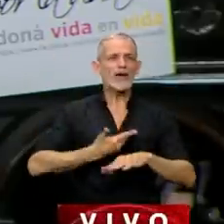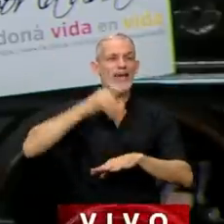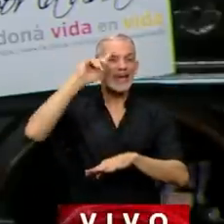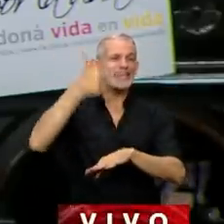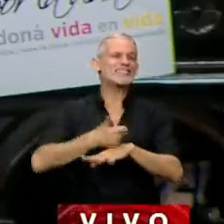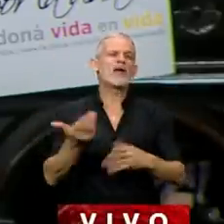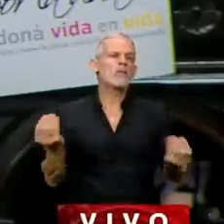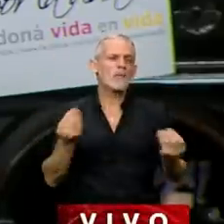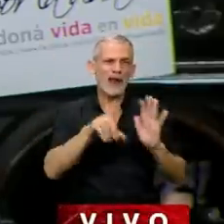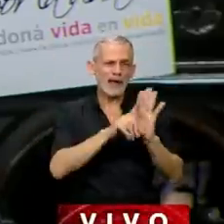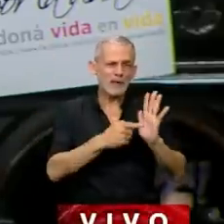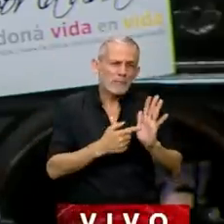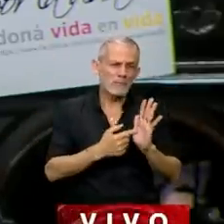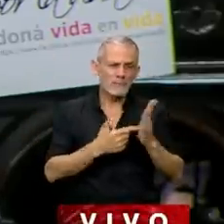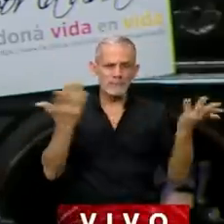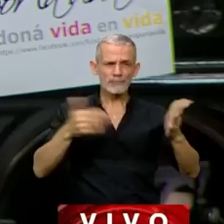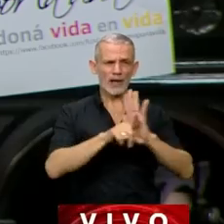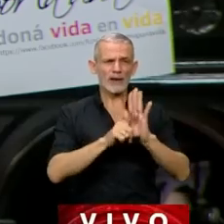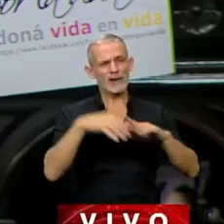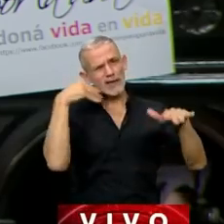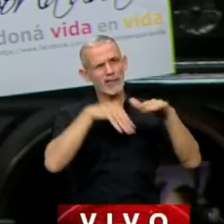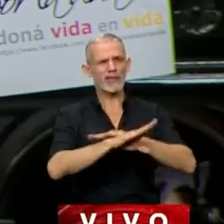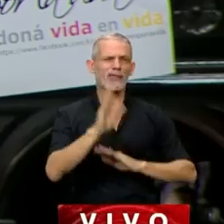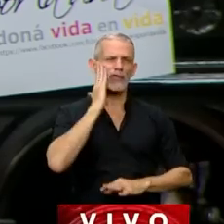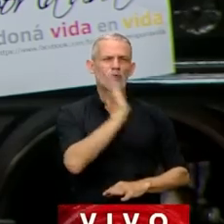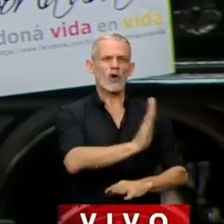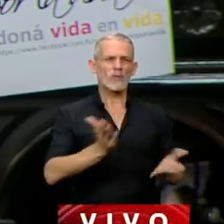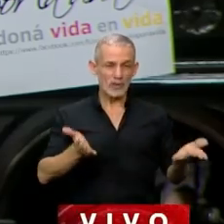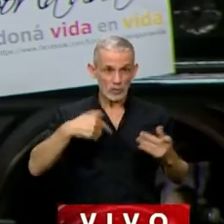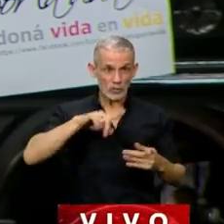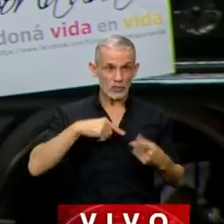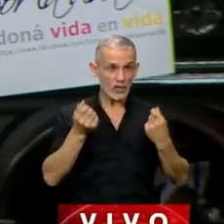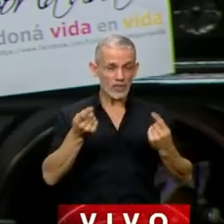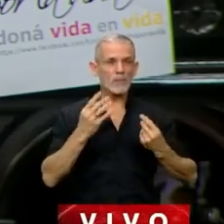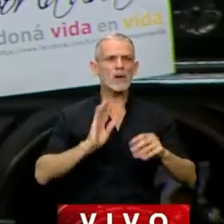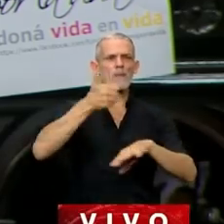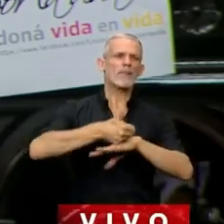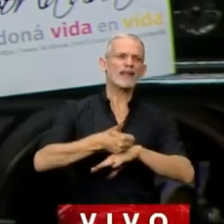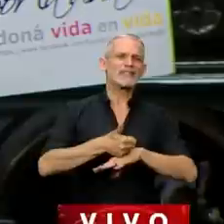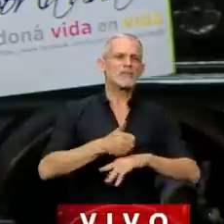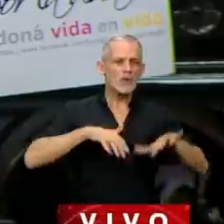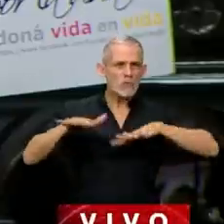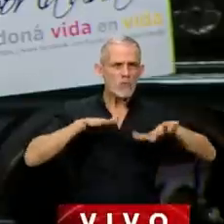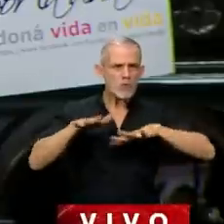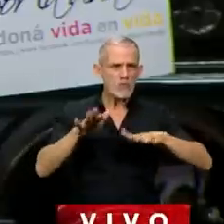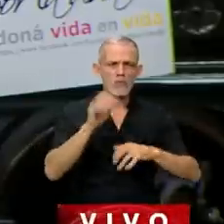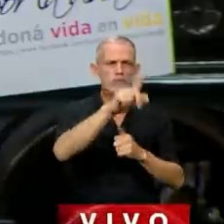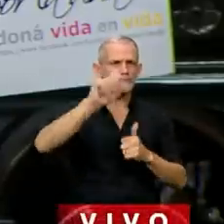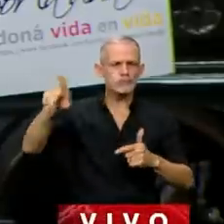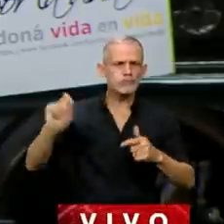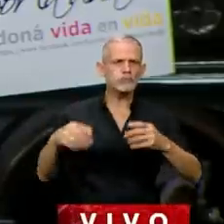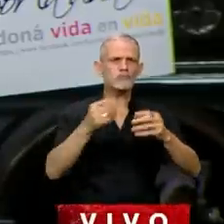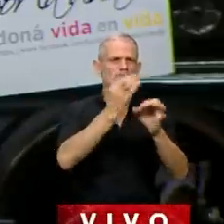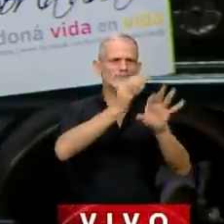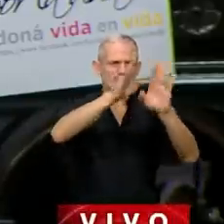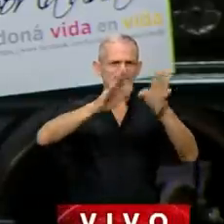presente, esta ley va a quedar en una letra muerta. Y nosotros lo que tenemos que garantizar con la participación activa de cada uno de los